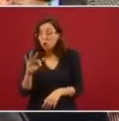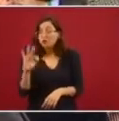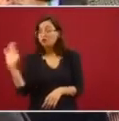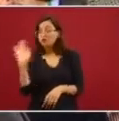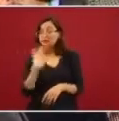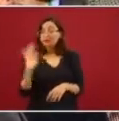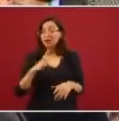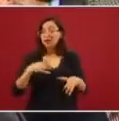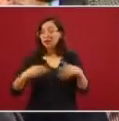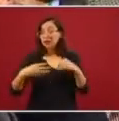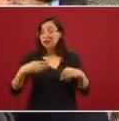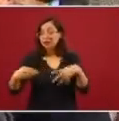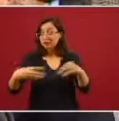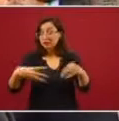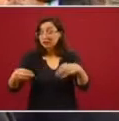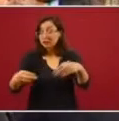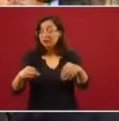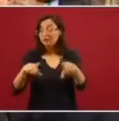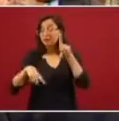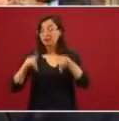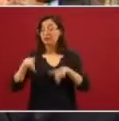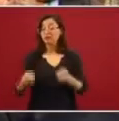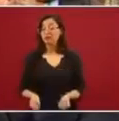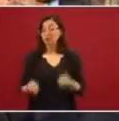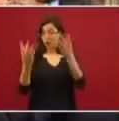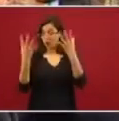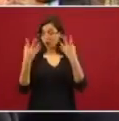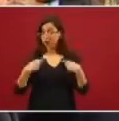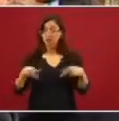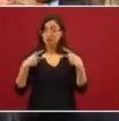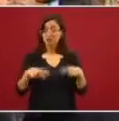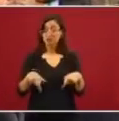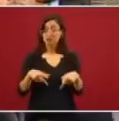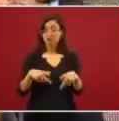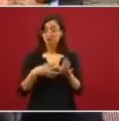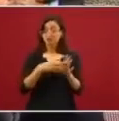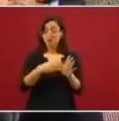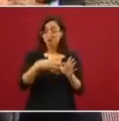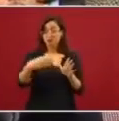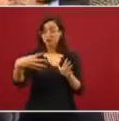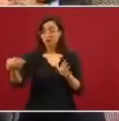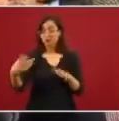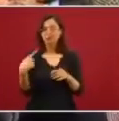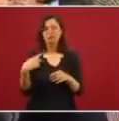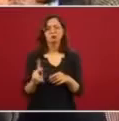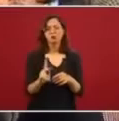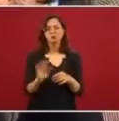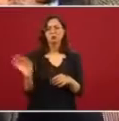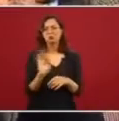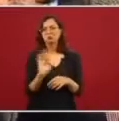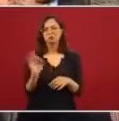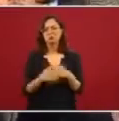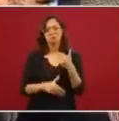dependerá del número de casos que desee avance podría decretarse o señalarse este periodo pero si no avanzan los casos